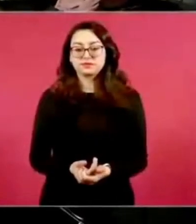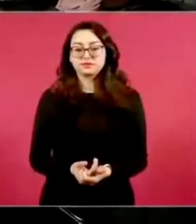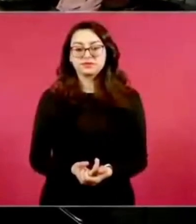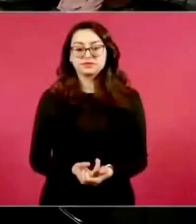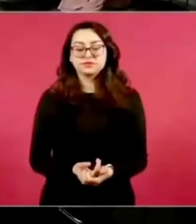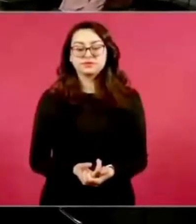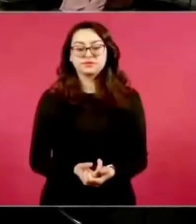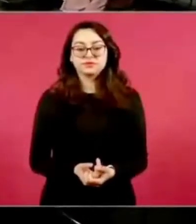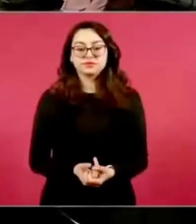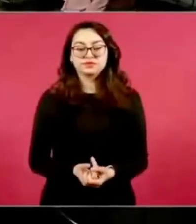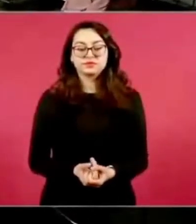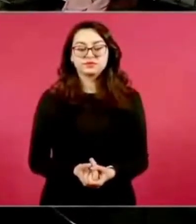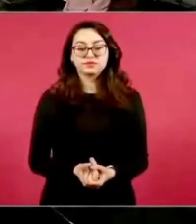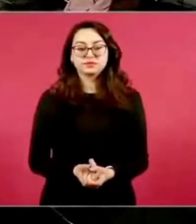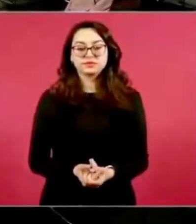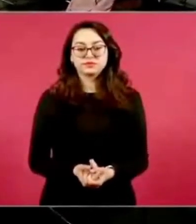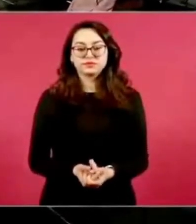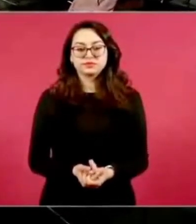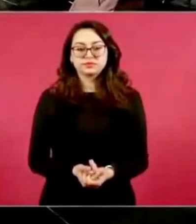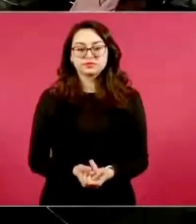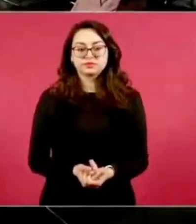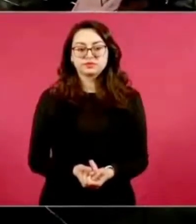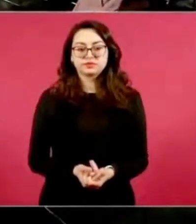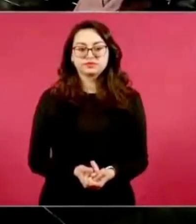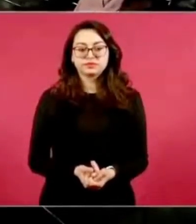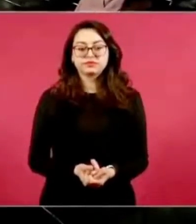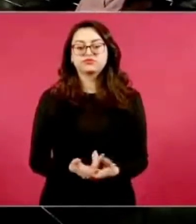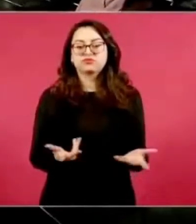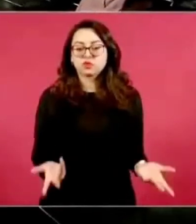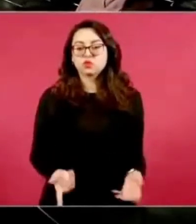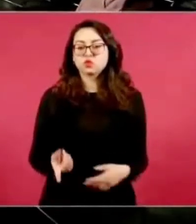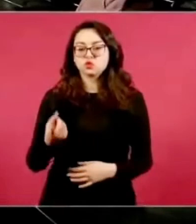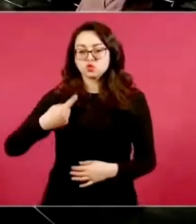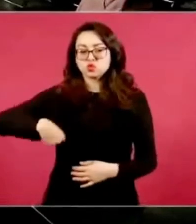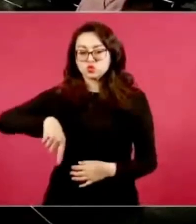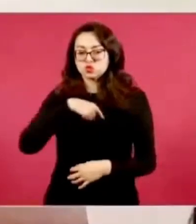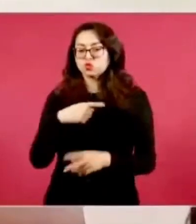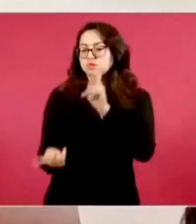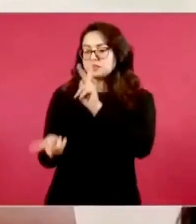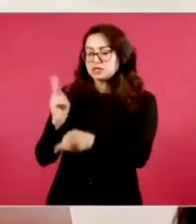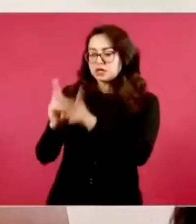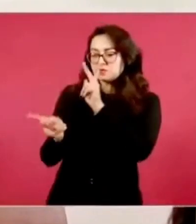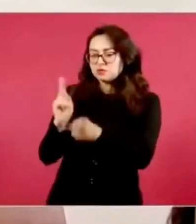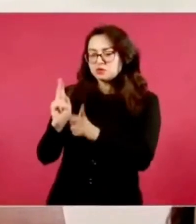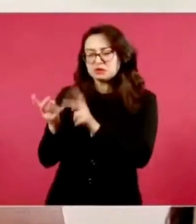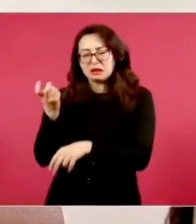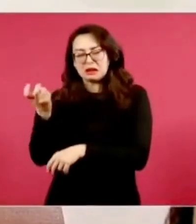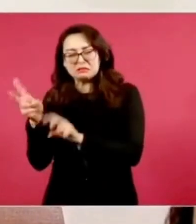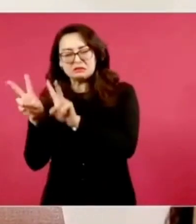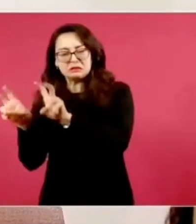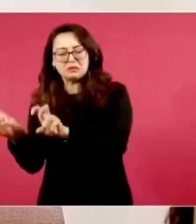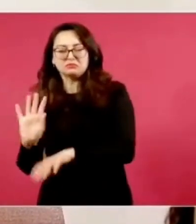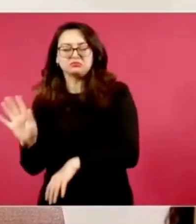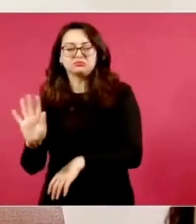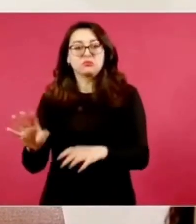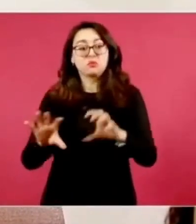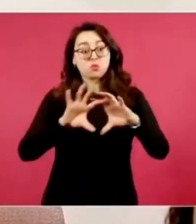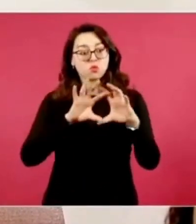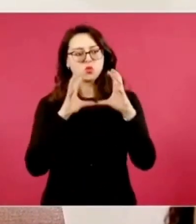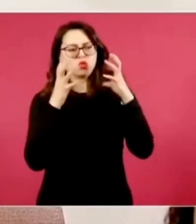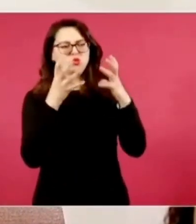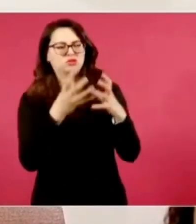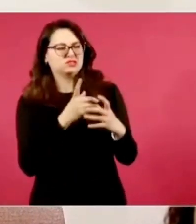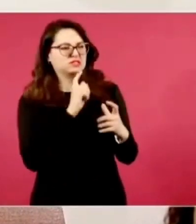Hablamos de cómo vemos, ¿no?, la situación en el mundo. Él es politólogo